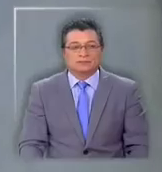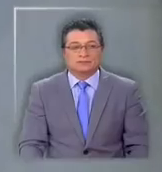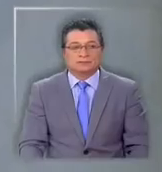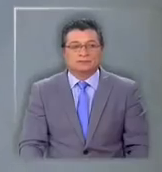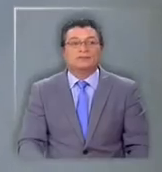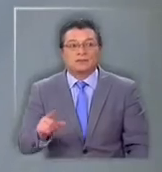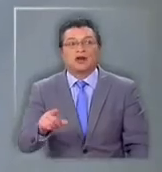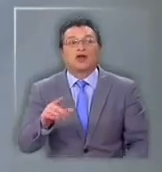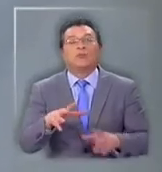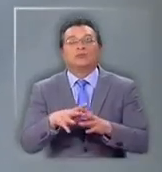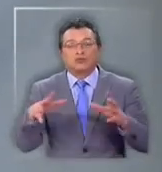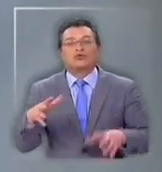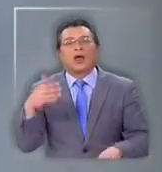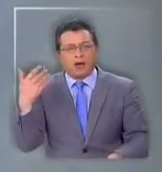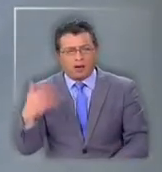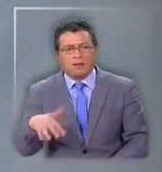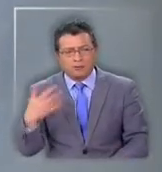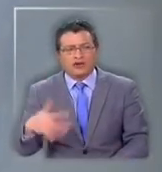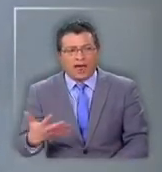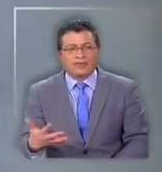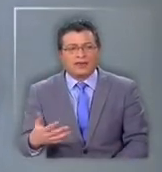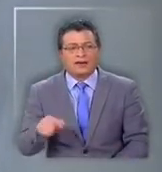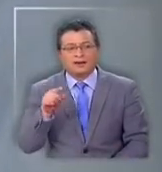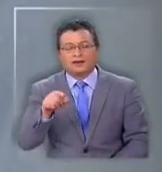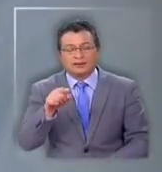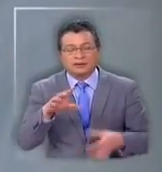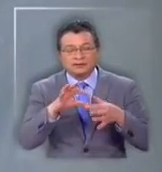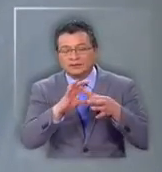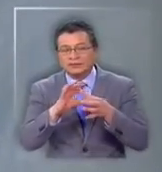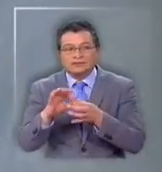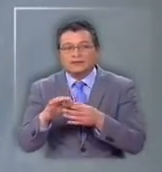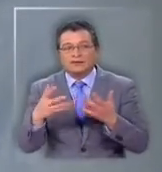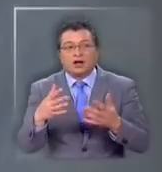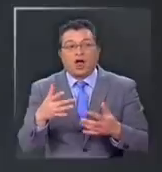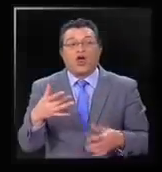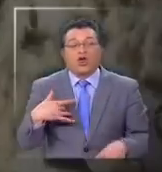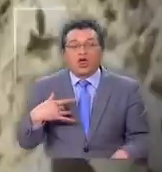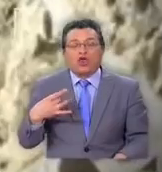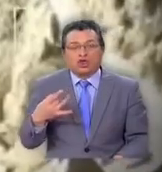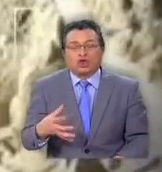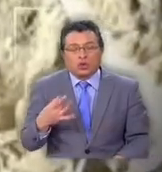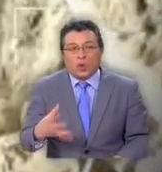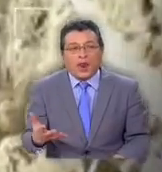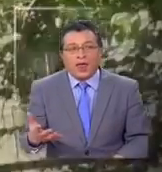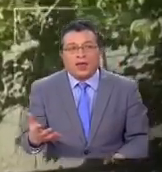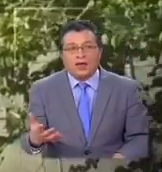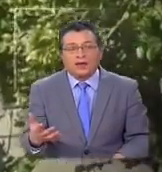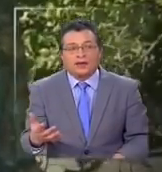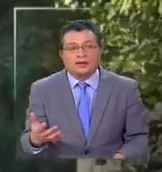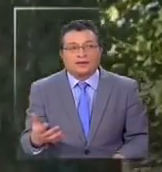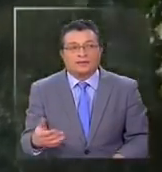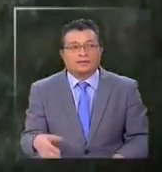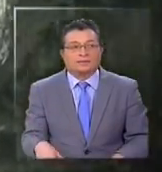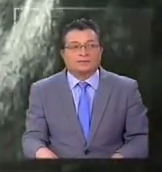Es algo importante. Es algo que duele.